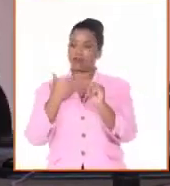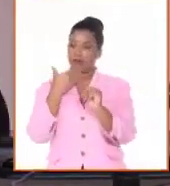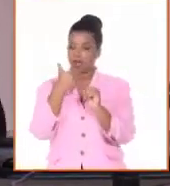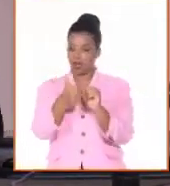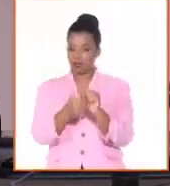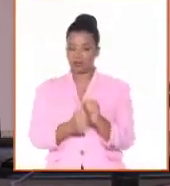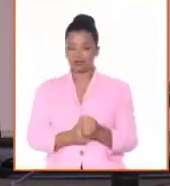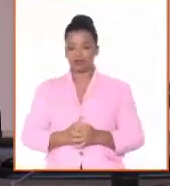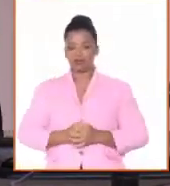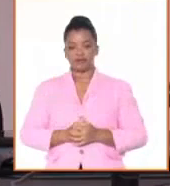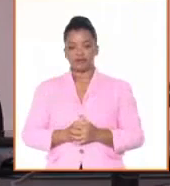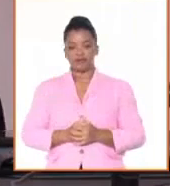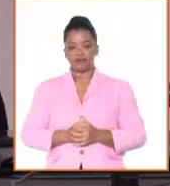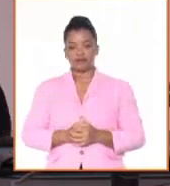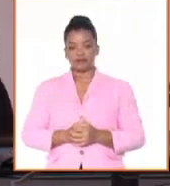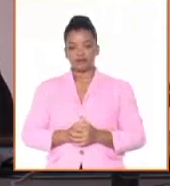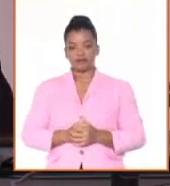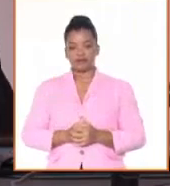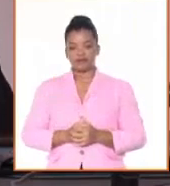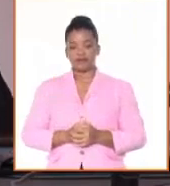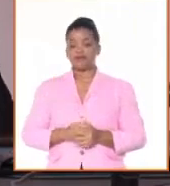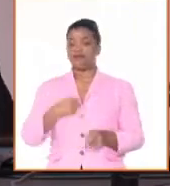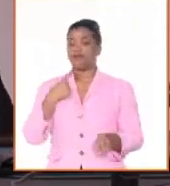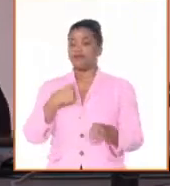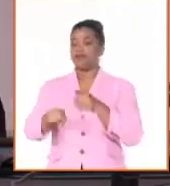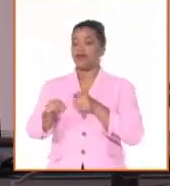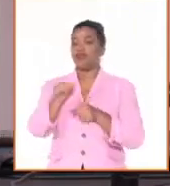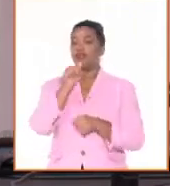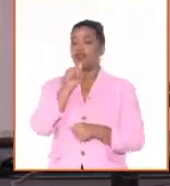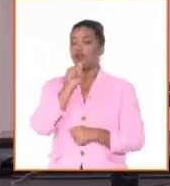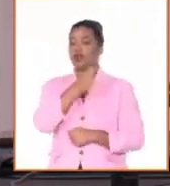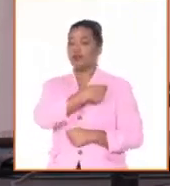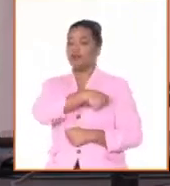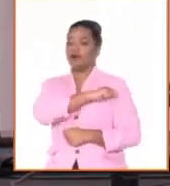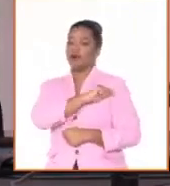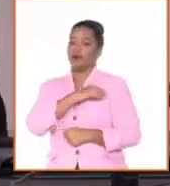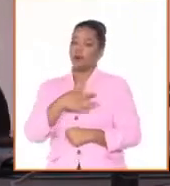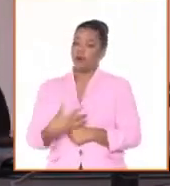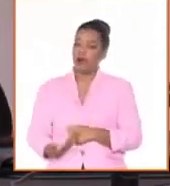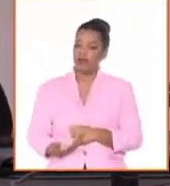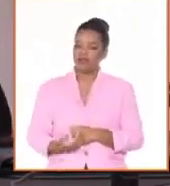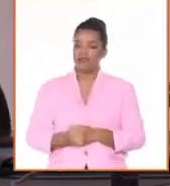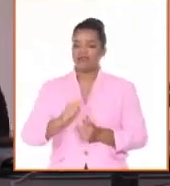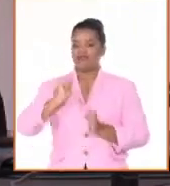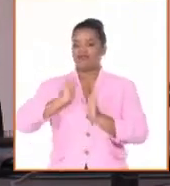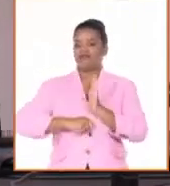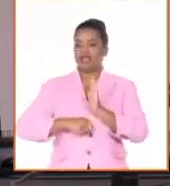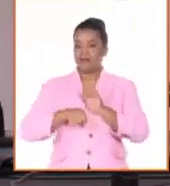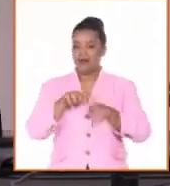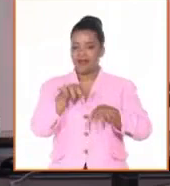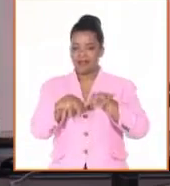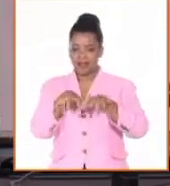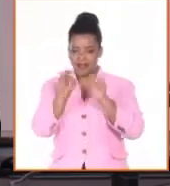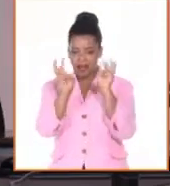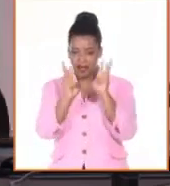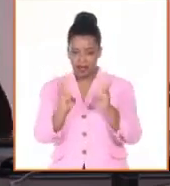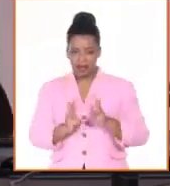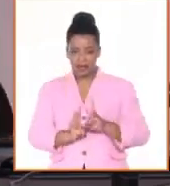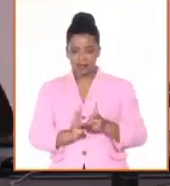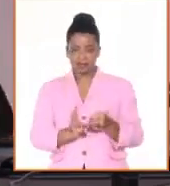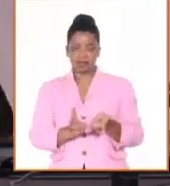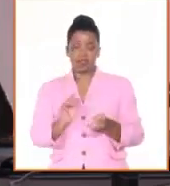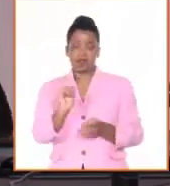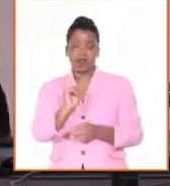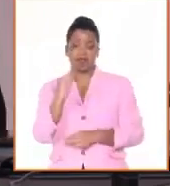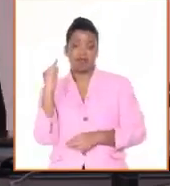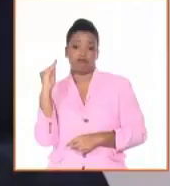también hay hay duda Francisco sobre el tema de la firma digital que es otro asunto que es novedoso ha